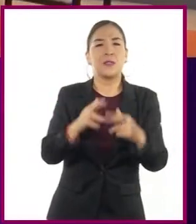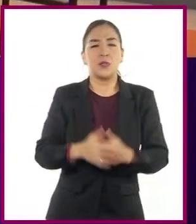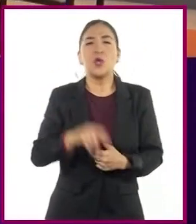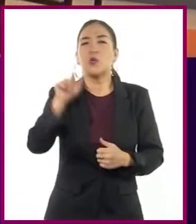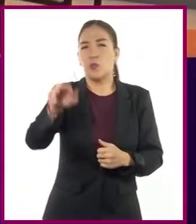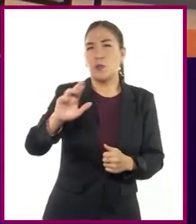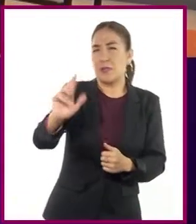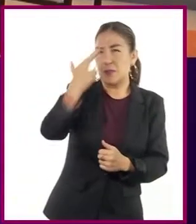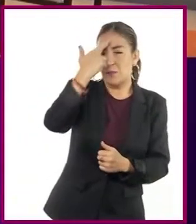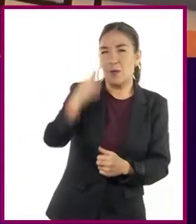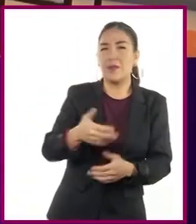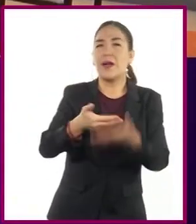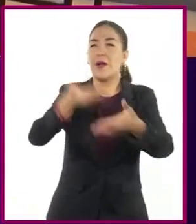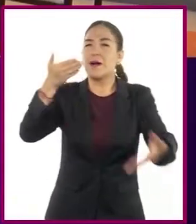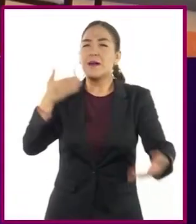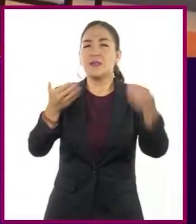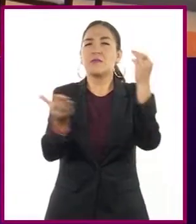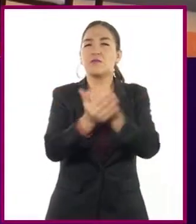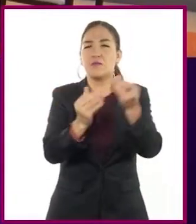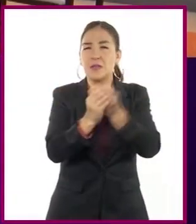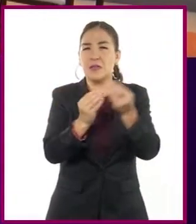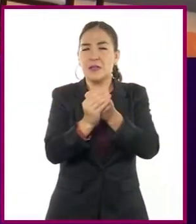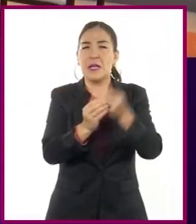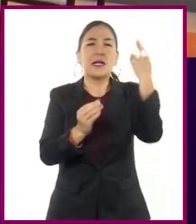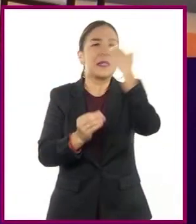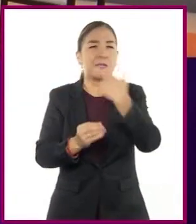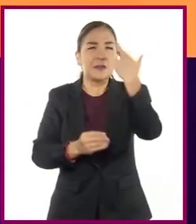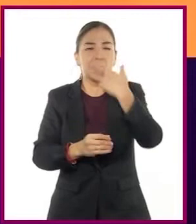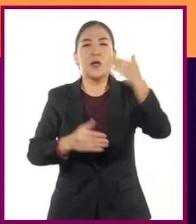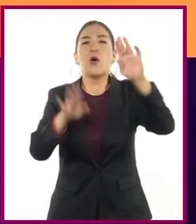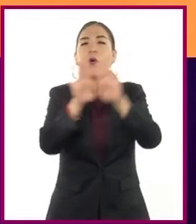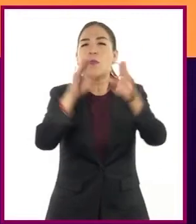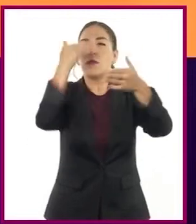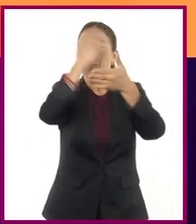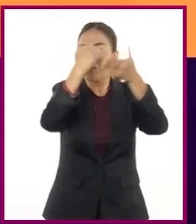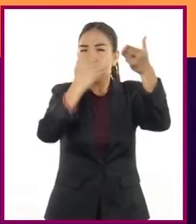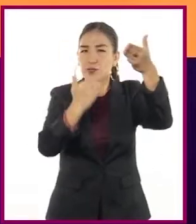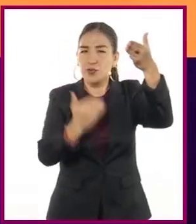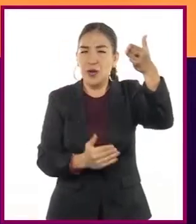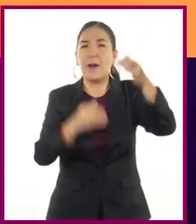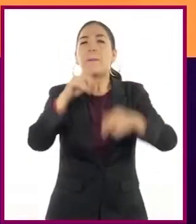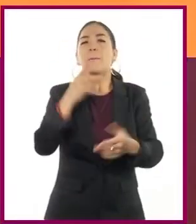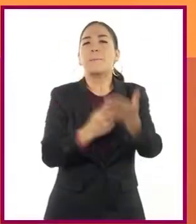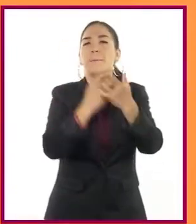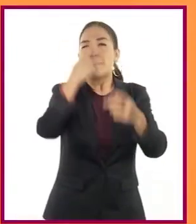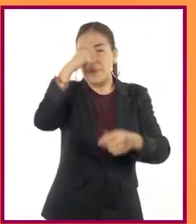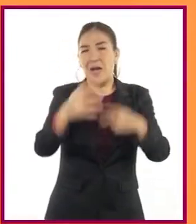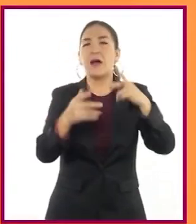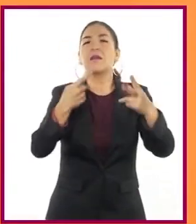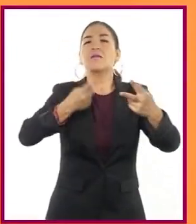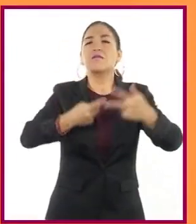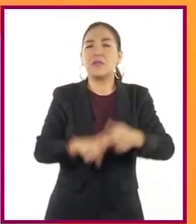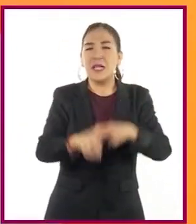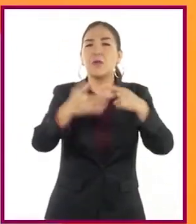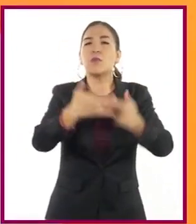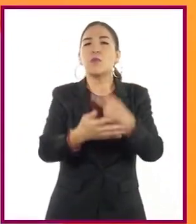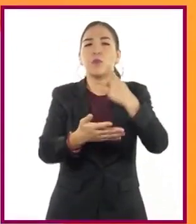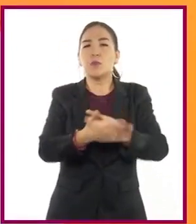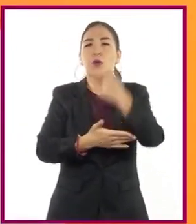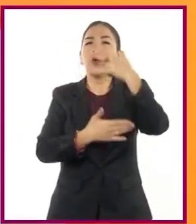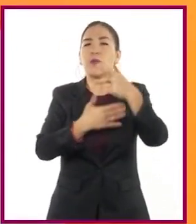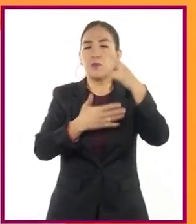en sesiones anteriores revisamos las fases de un proyecto? Para iniciar un proyecto tecnológico,